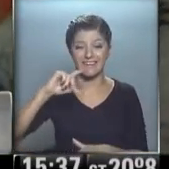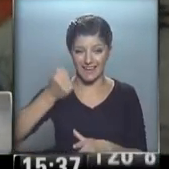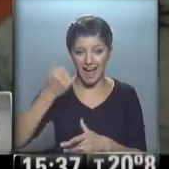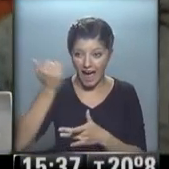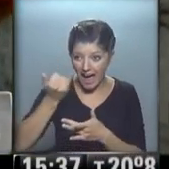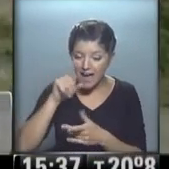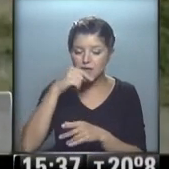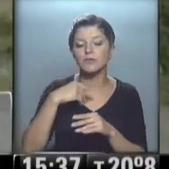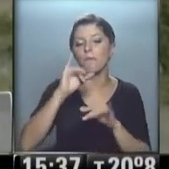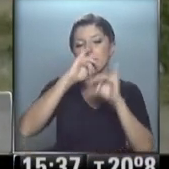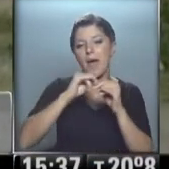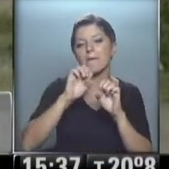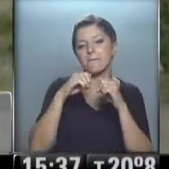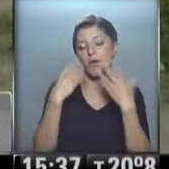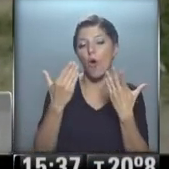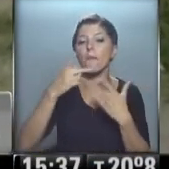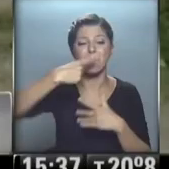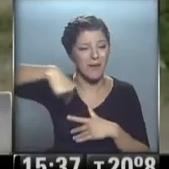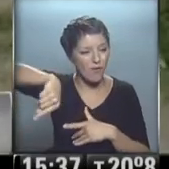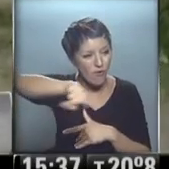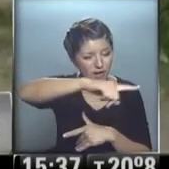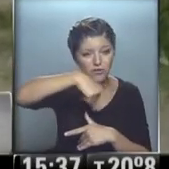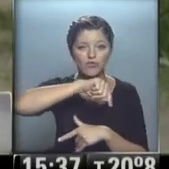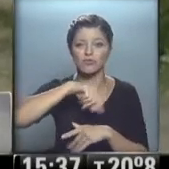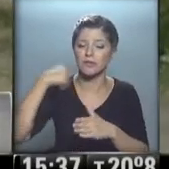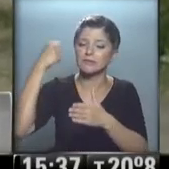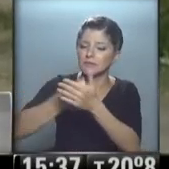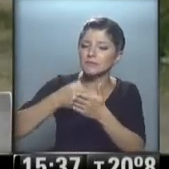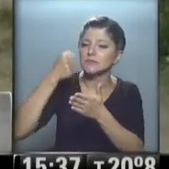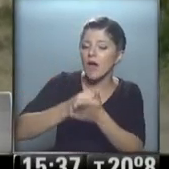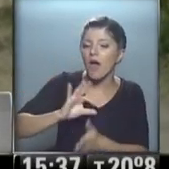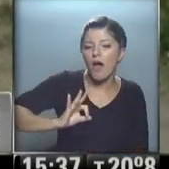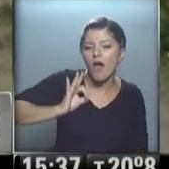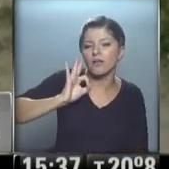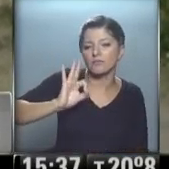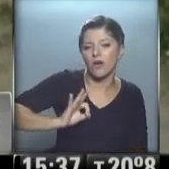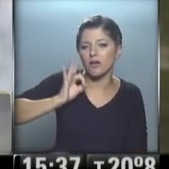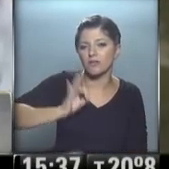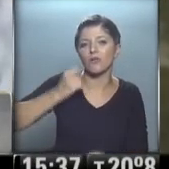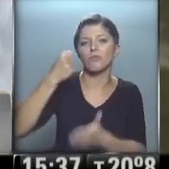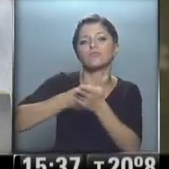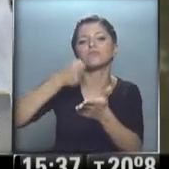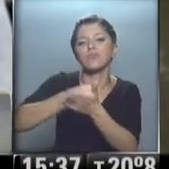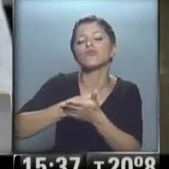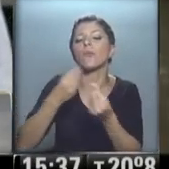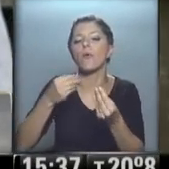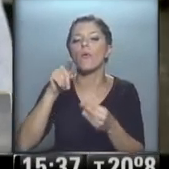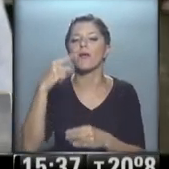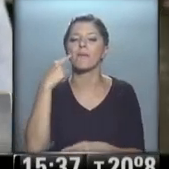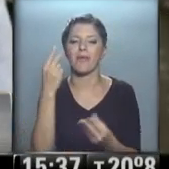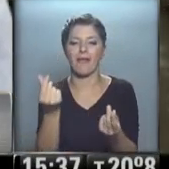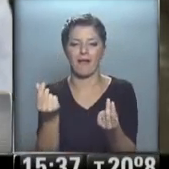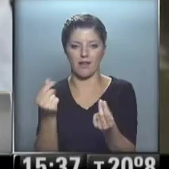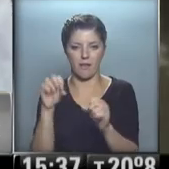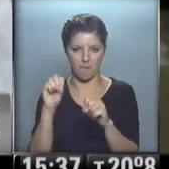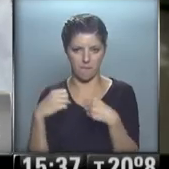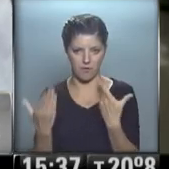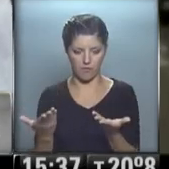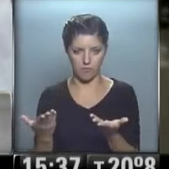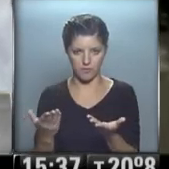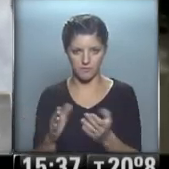estos vecinos están luchando desde hace muchos años por mejores condiciones de vida. Y